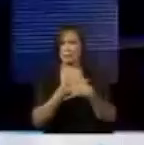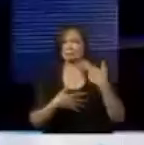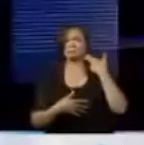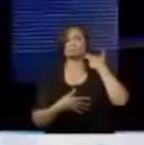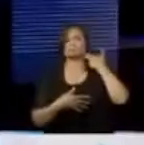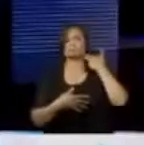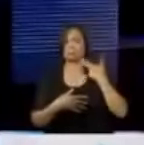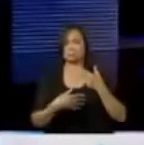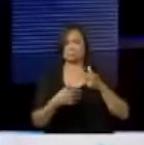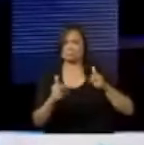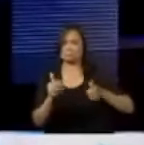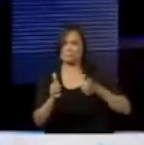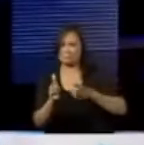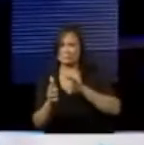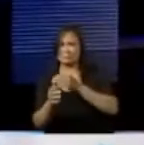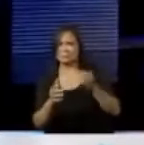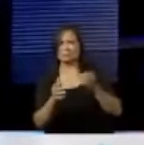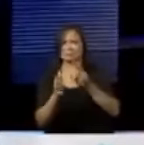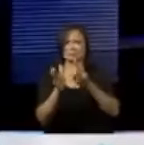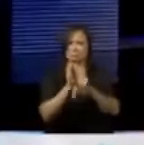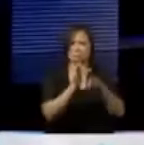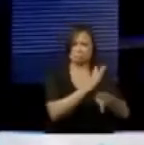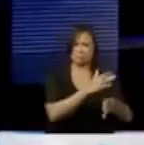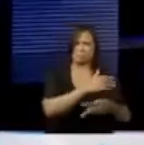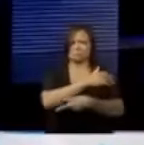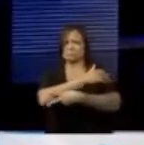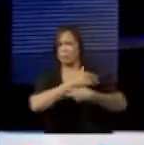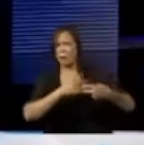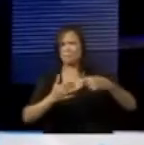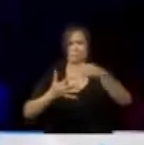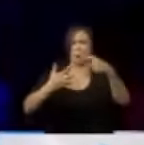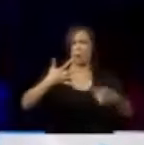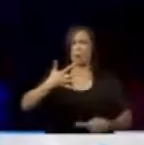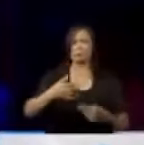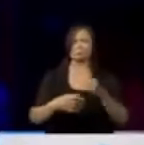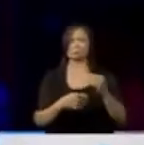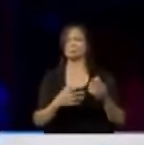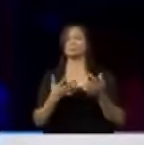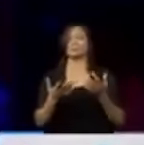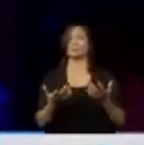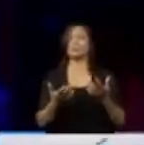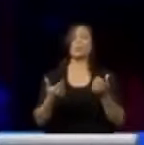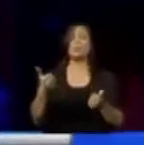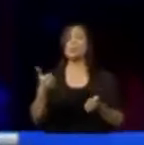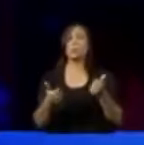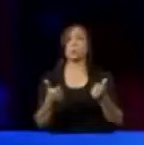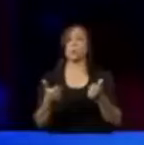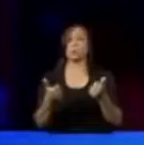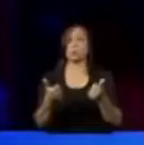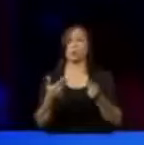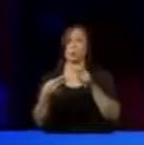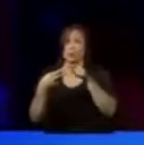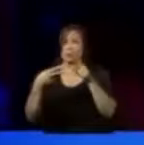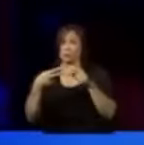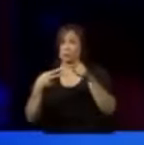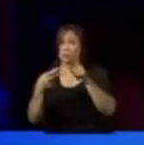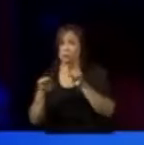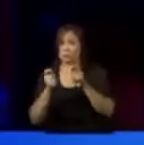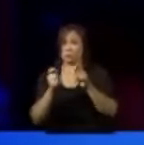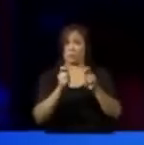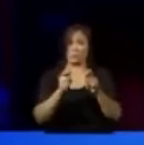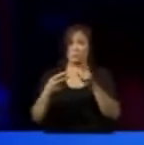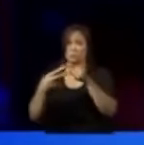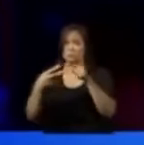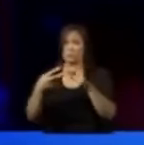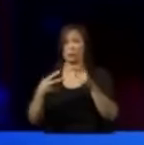Atracos, persecuciones y otros delitos arropan a la población. ¿Cuáles serían 2 reformas